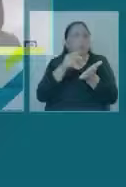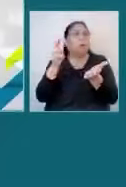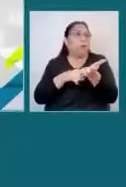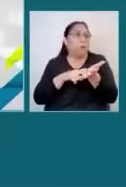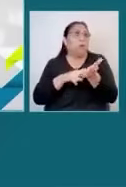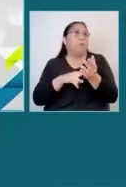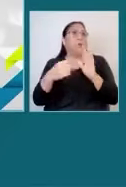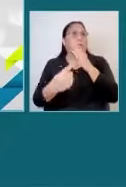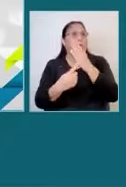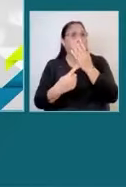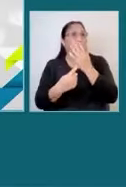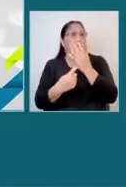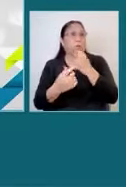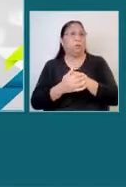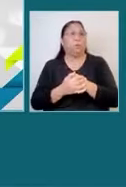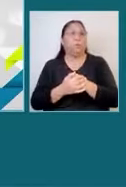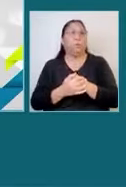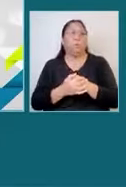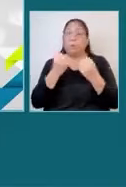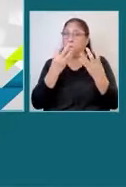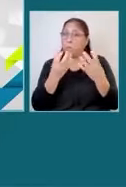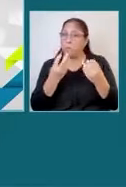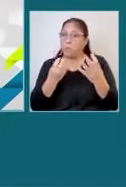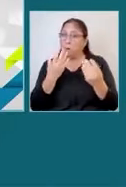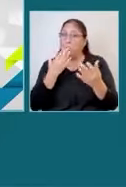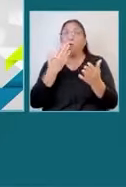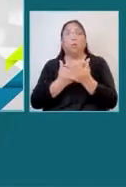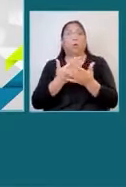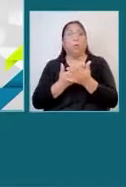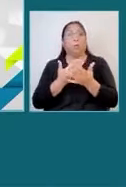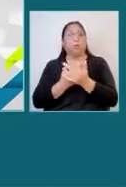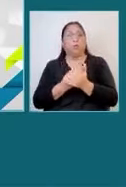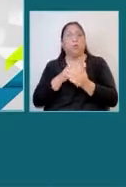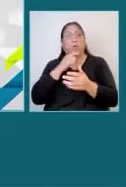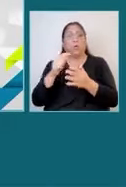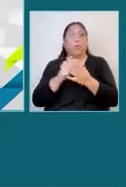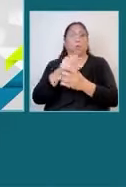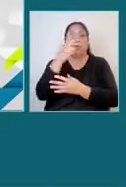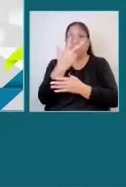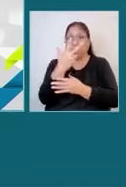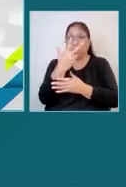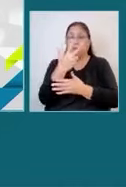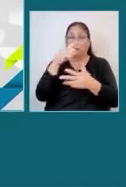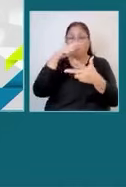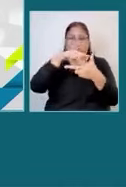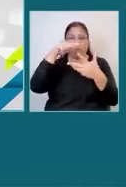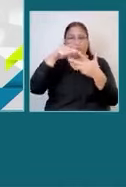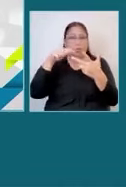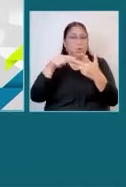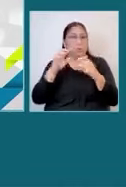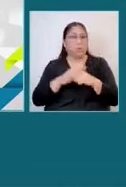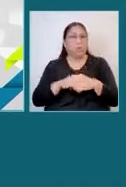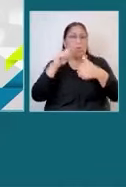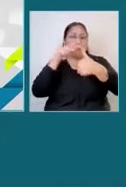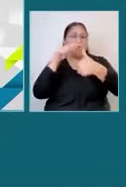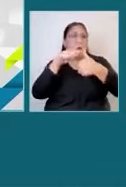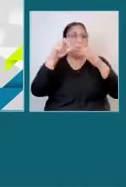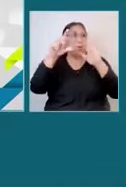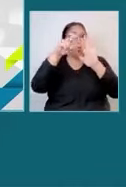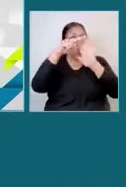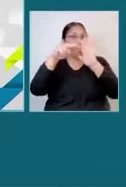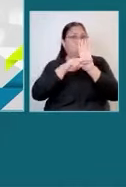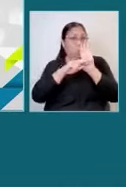Muchas gracias por la pregunta, Jenny. Como ya he mencionado, nos enfocamos en tres grandes ejes: en poder tener un marco regulatorio y